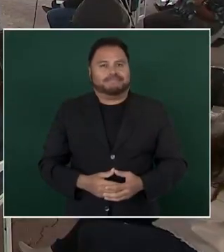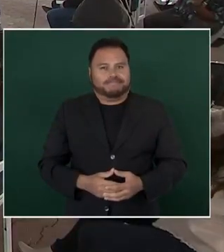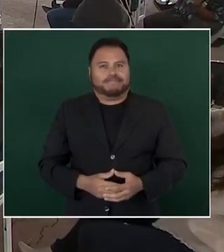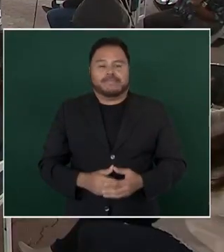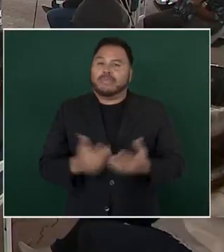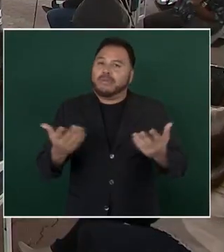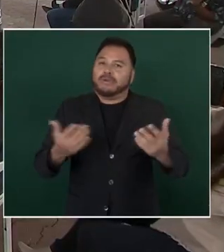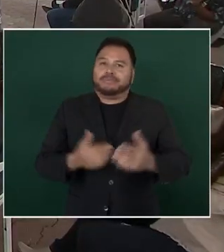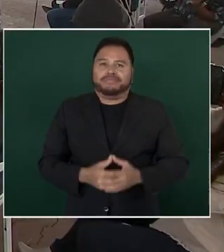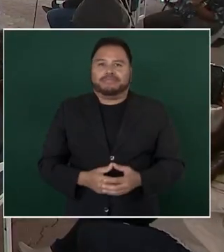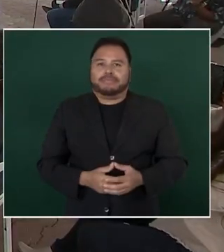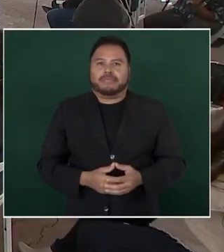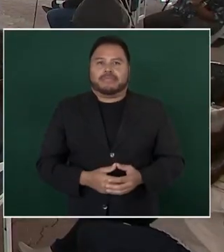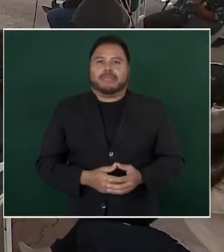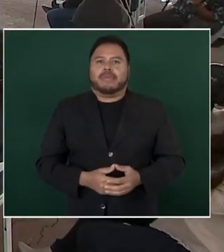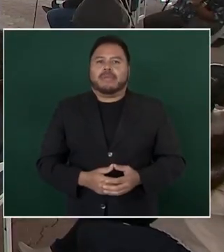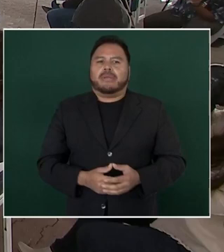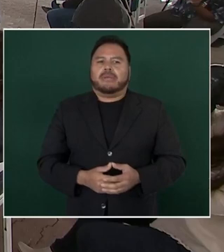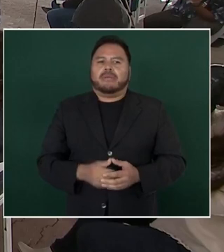Bueno, sube,